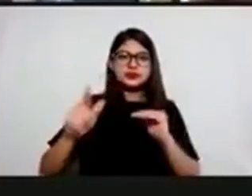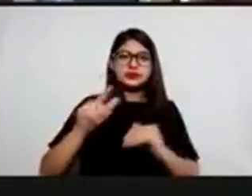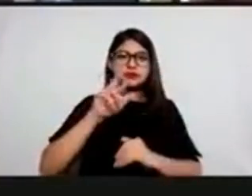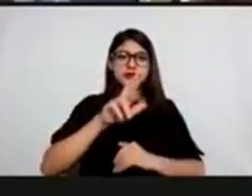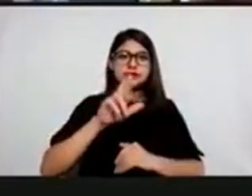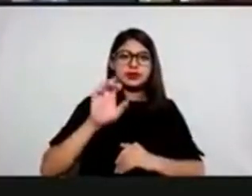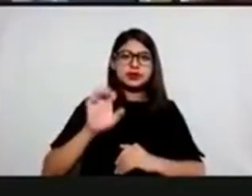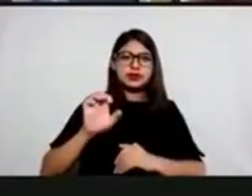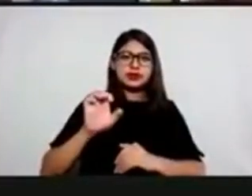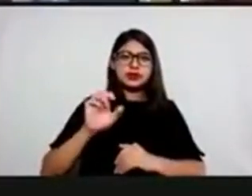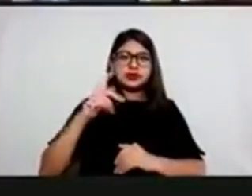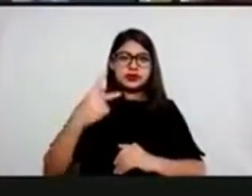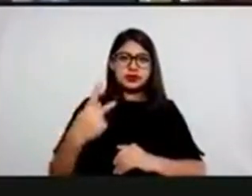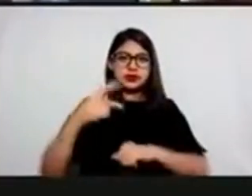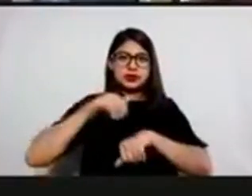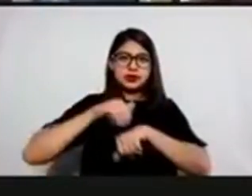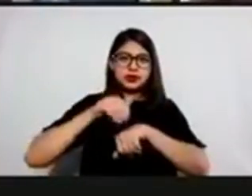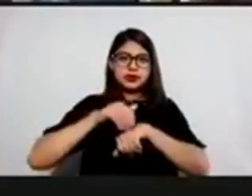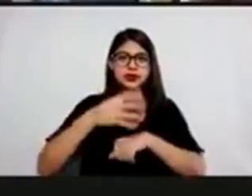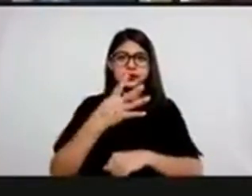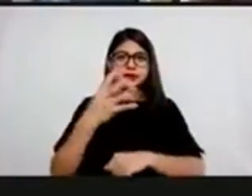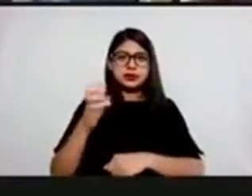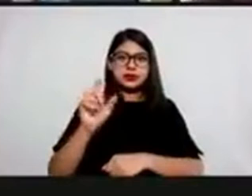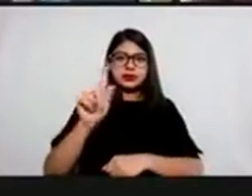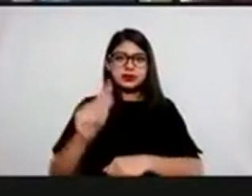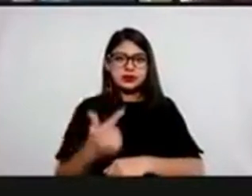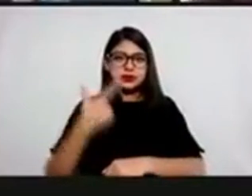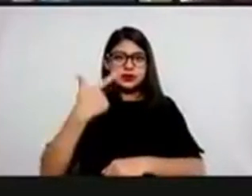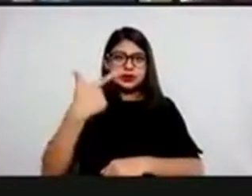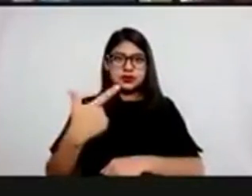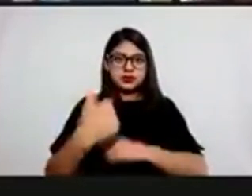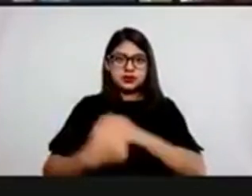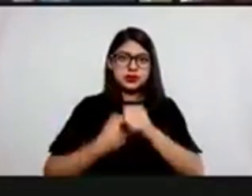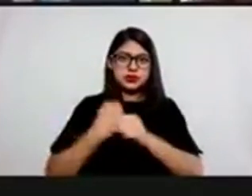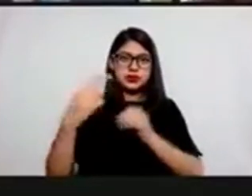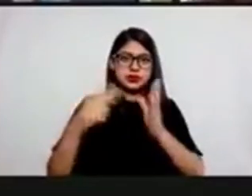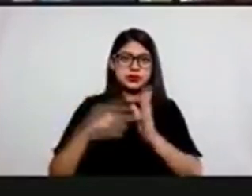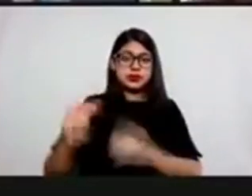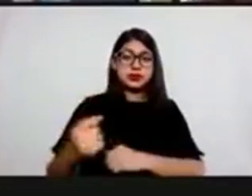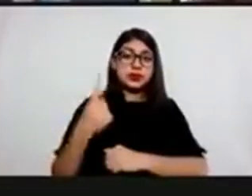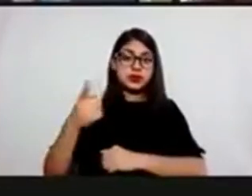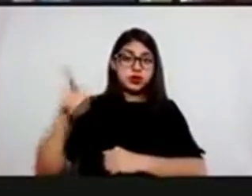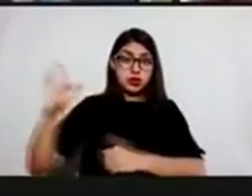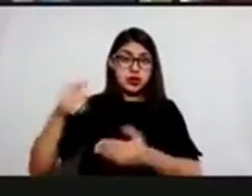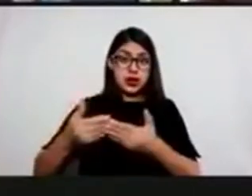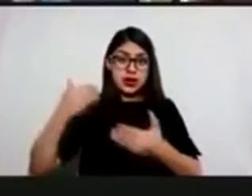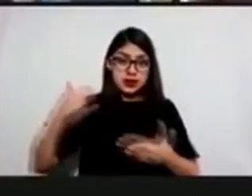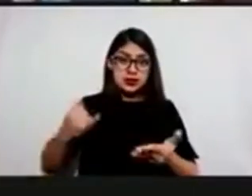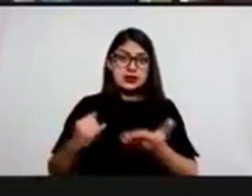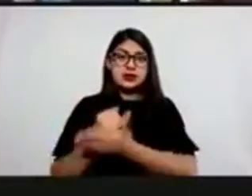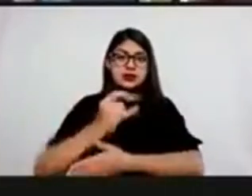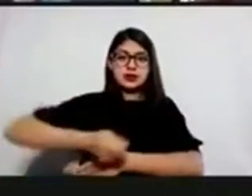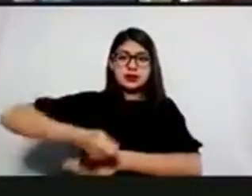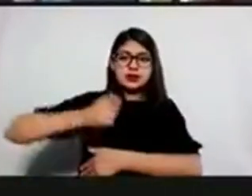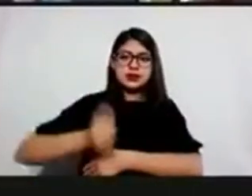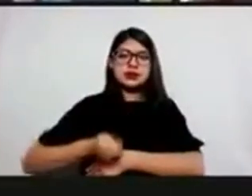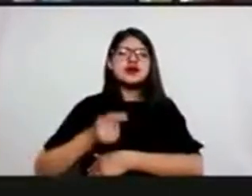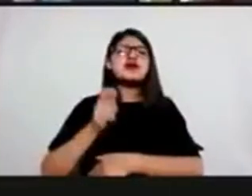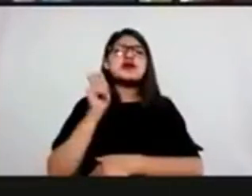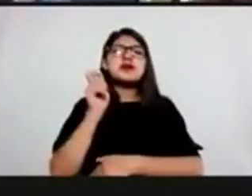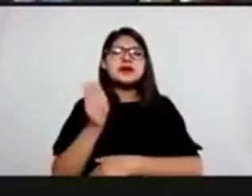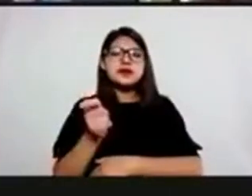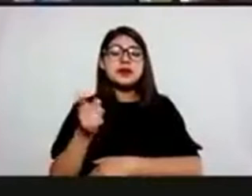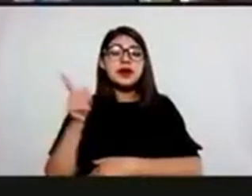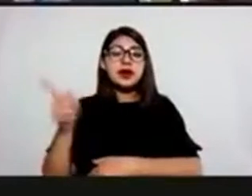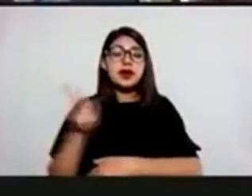especial sancionador 477 de esta anualidad, en este asunto la Sala Superior analizó